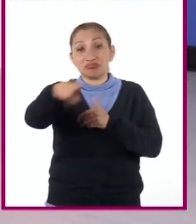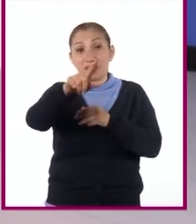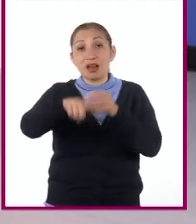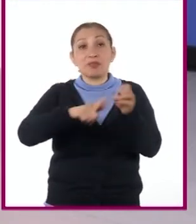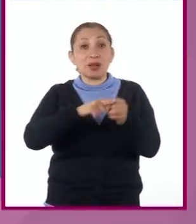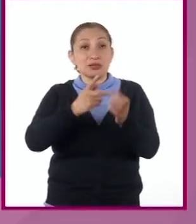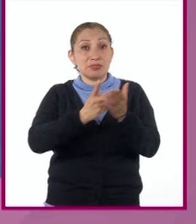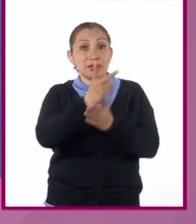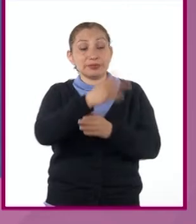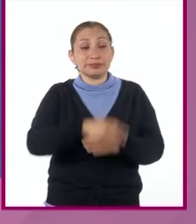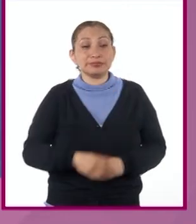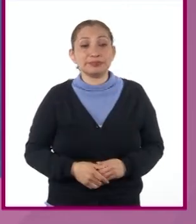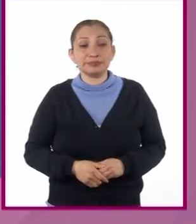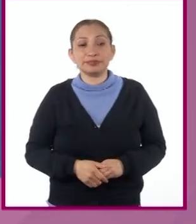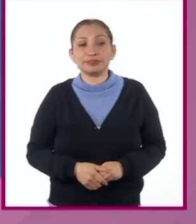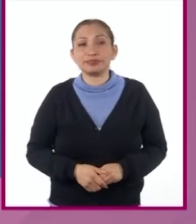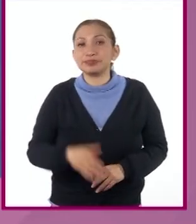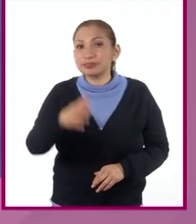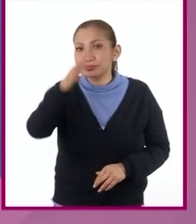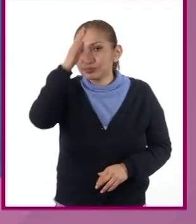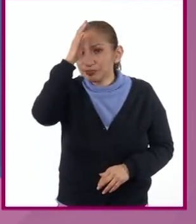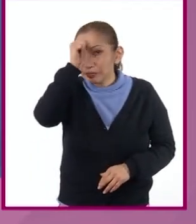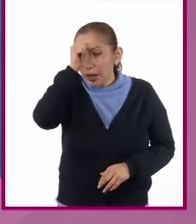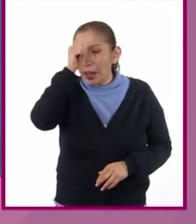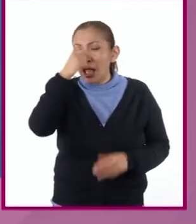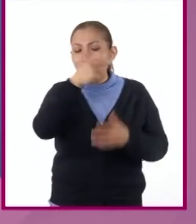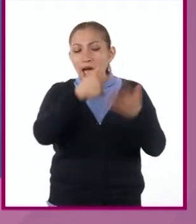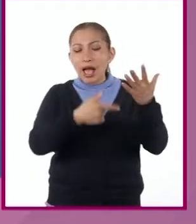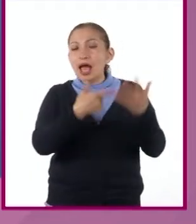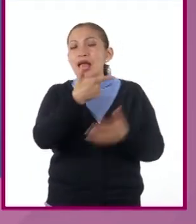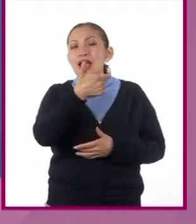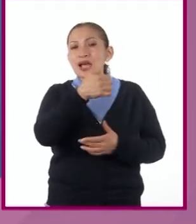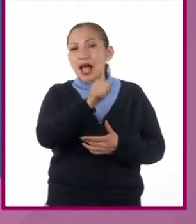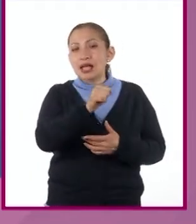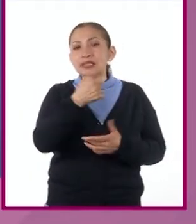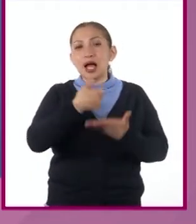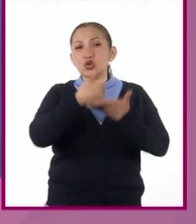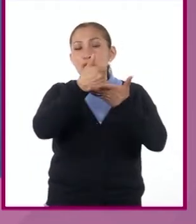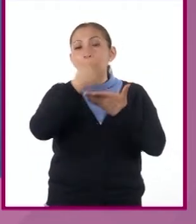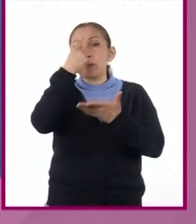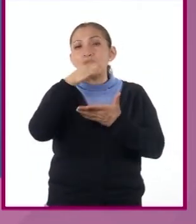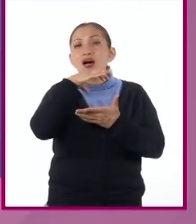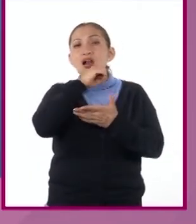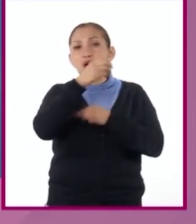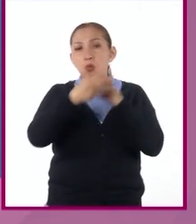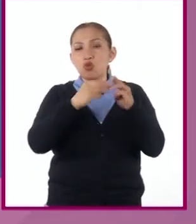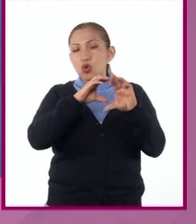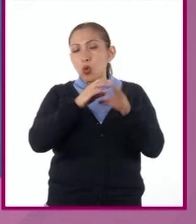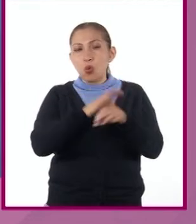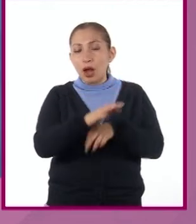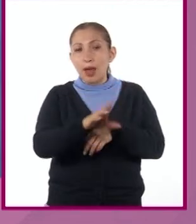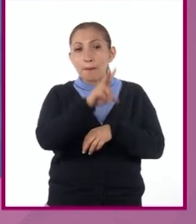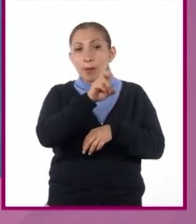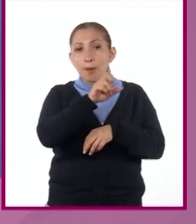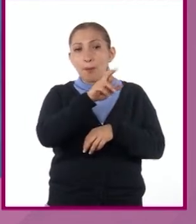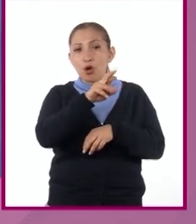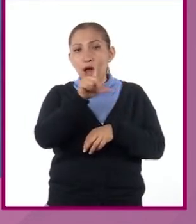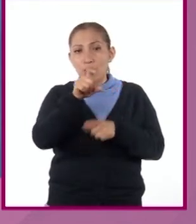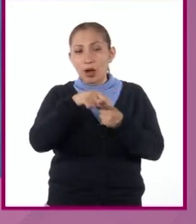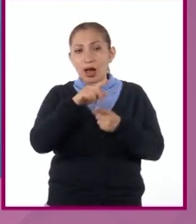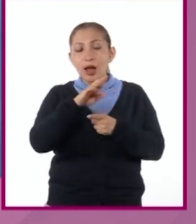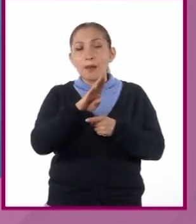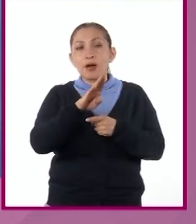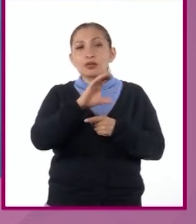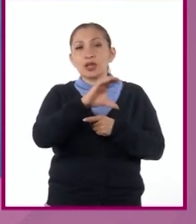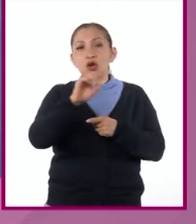biodiversidad. Recuerden que los principales gases de efecto invernadero son vapor de agua, dióxido